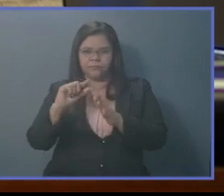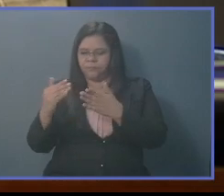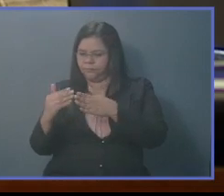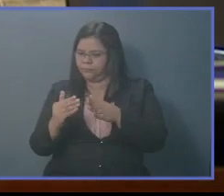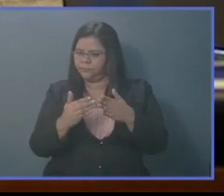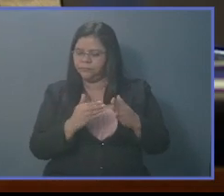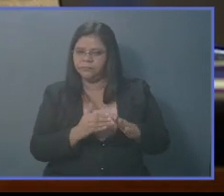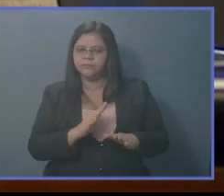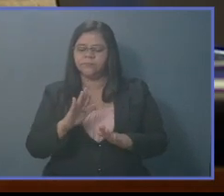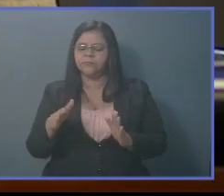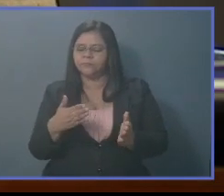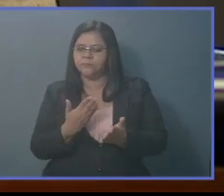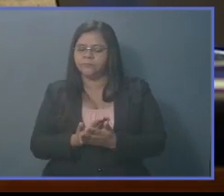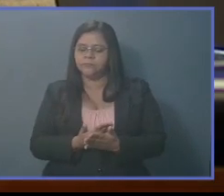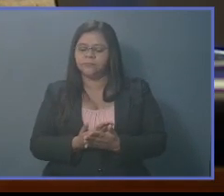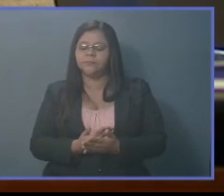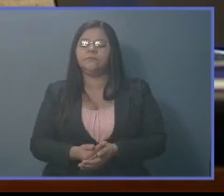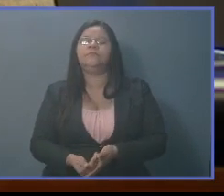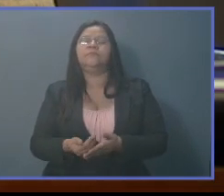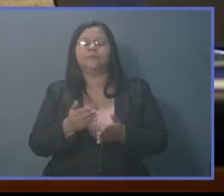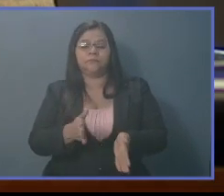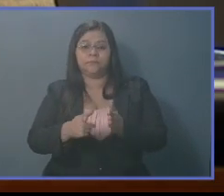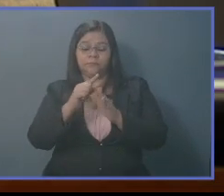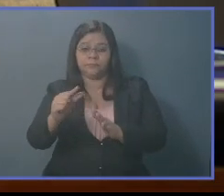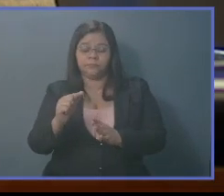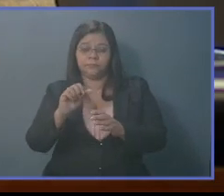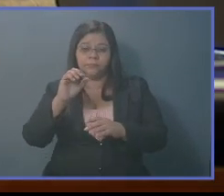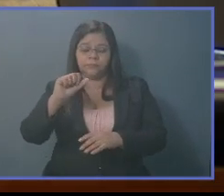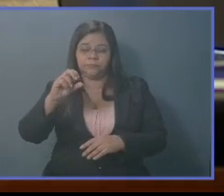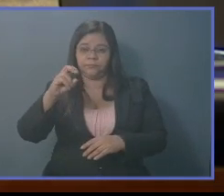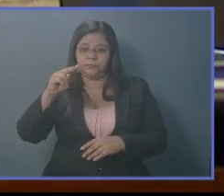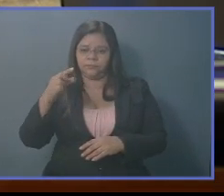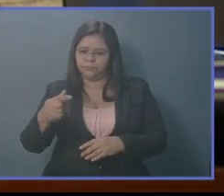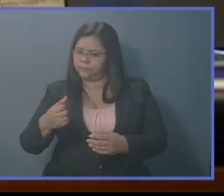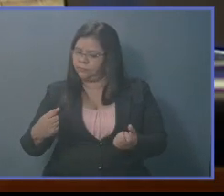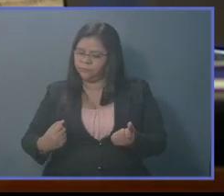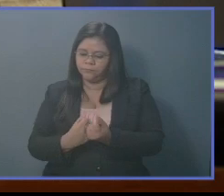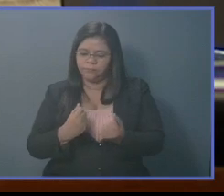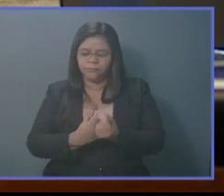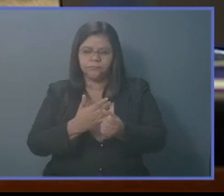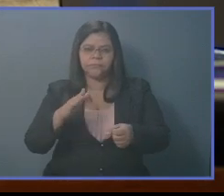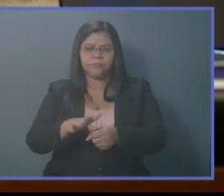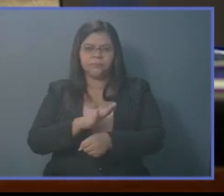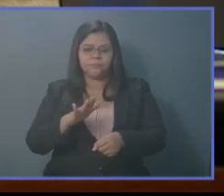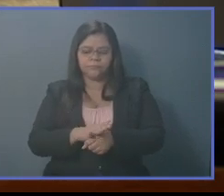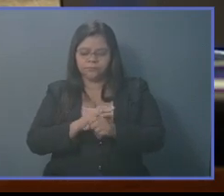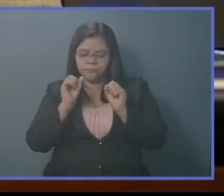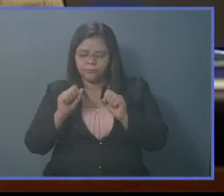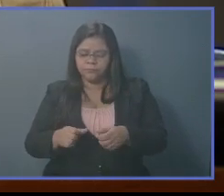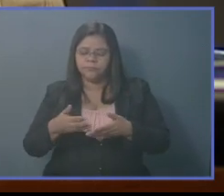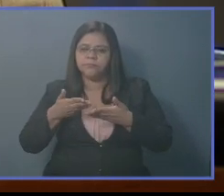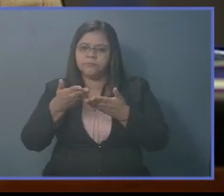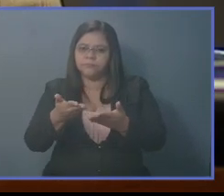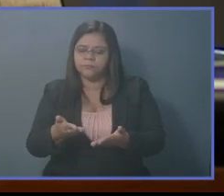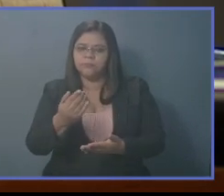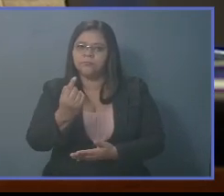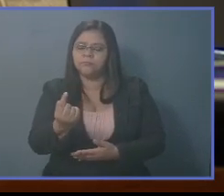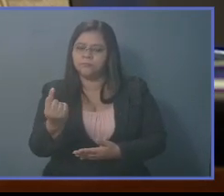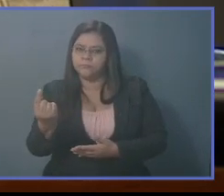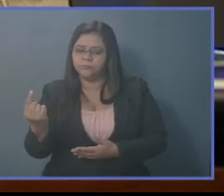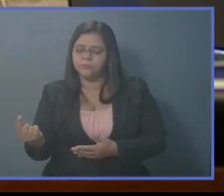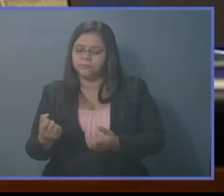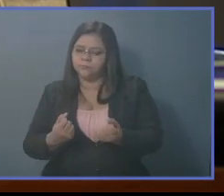a sus atribuciones y los cuerpos de socorro y entidades humanitarias brindarán toda la colaboración y apoyo requerido para la atención y control de la pandemia